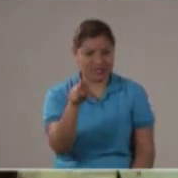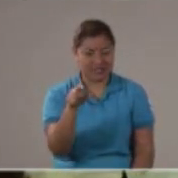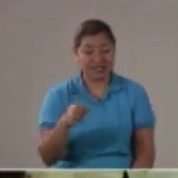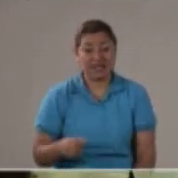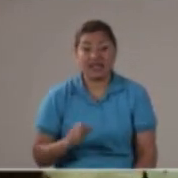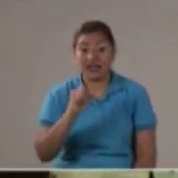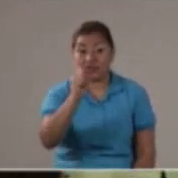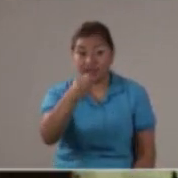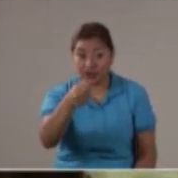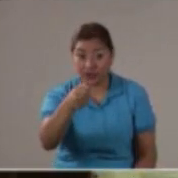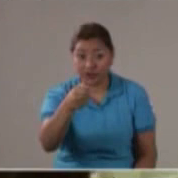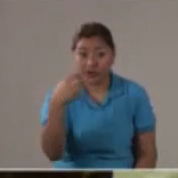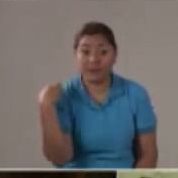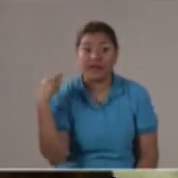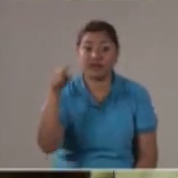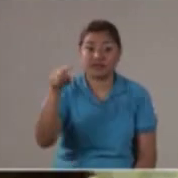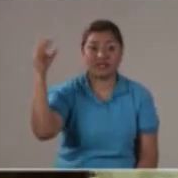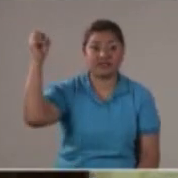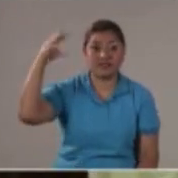que bendiga al que tiene a la par?